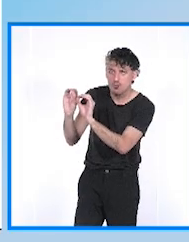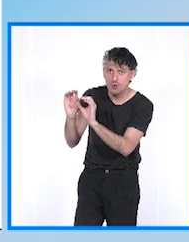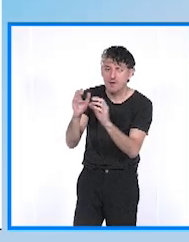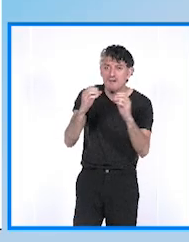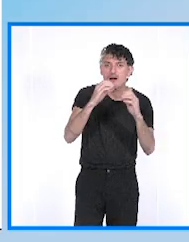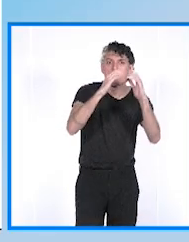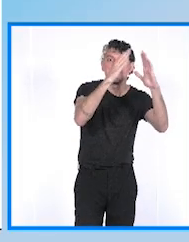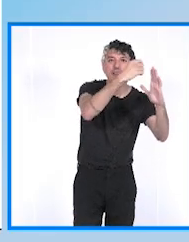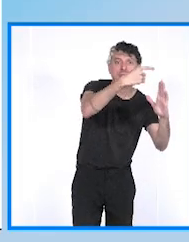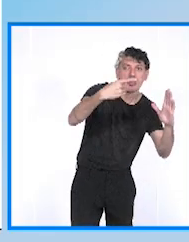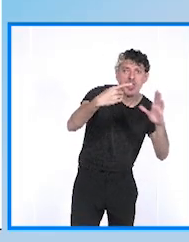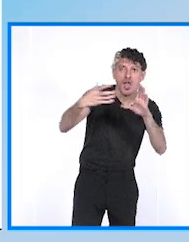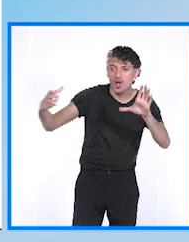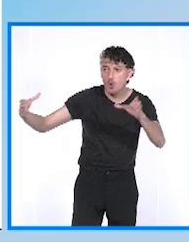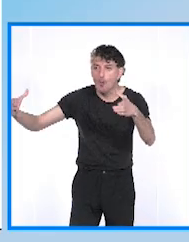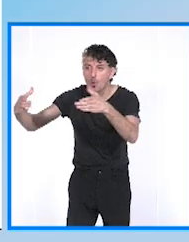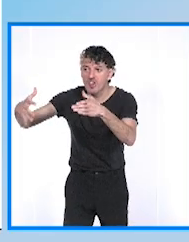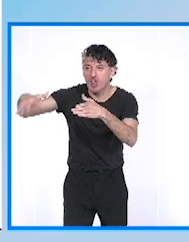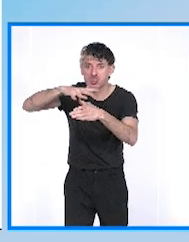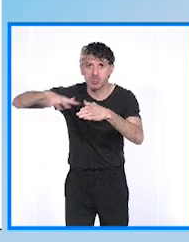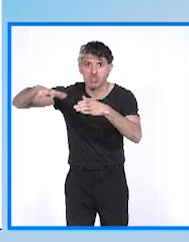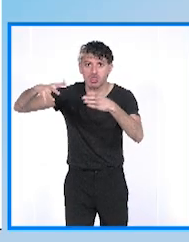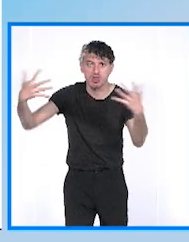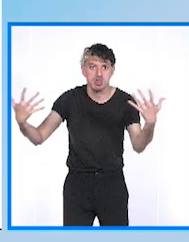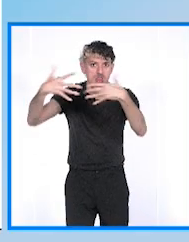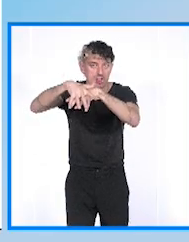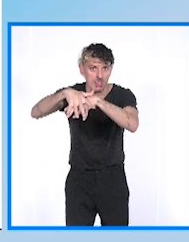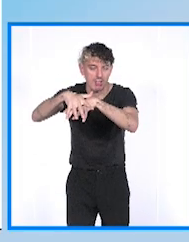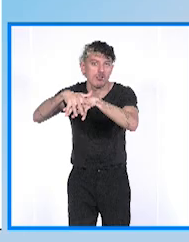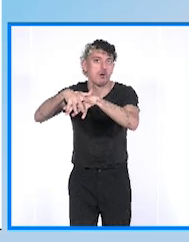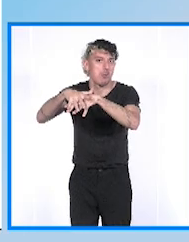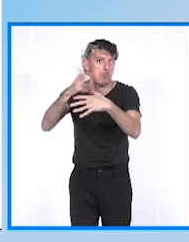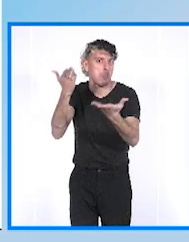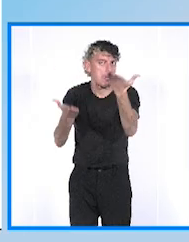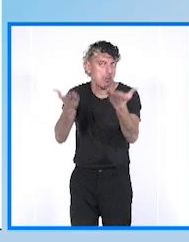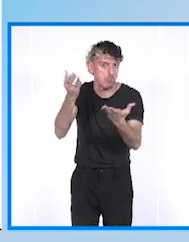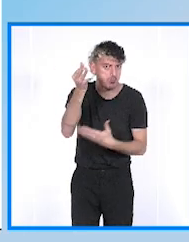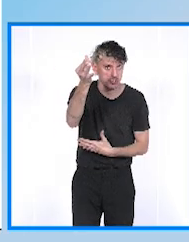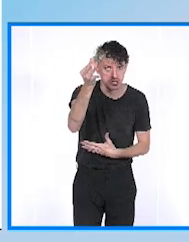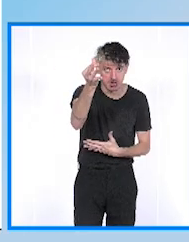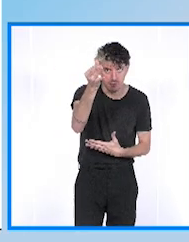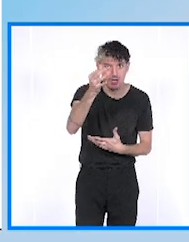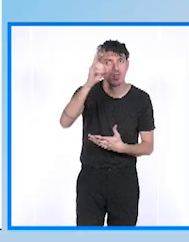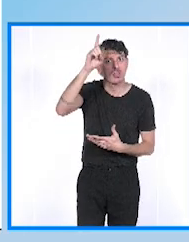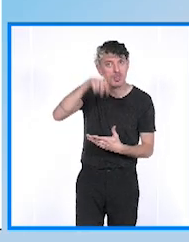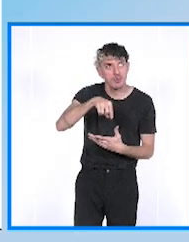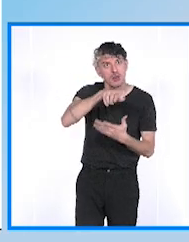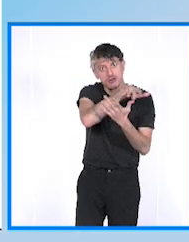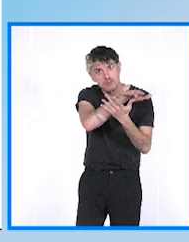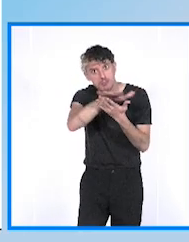en las que se enmarcan y que luego pues e la figura también de conexión comunitaria que generaba impactos positivos en en